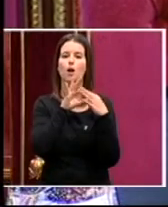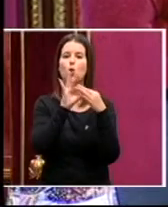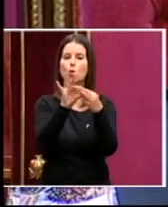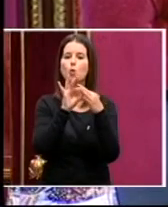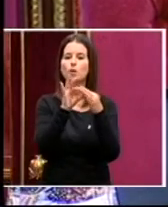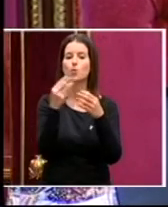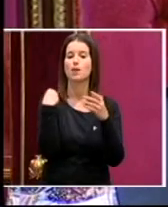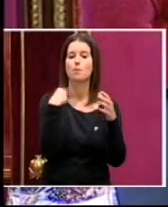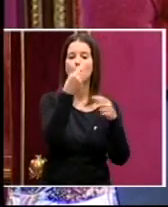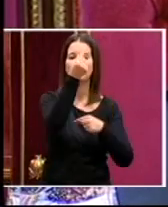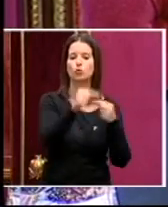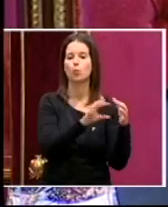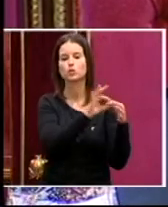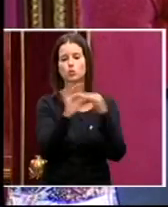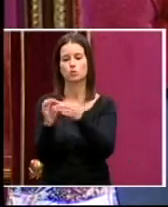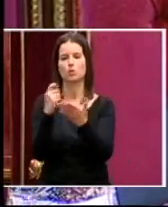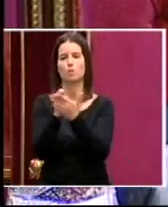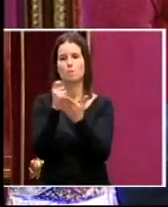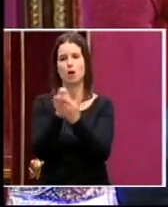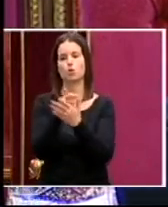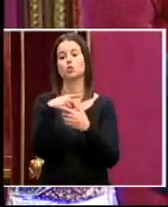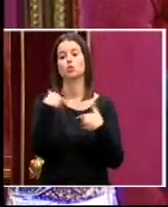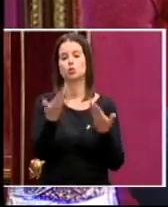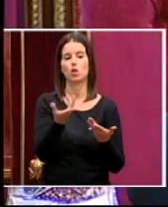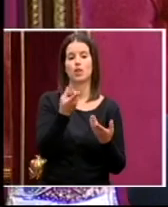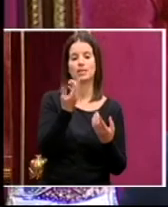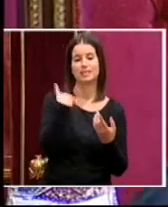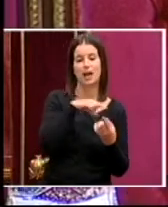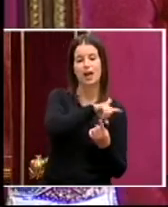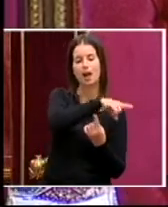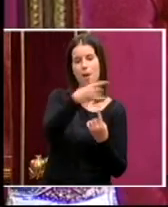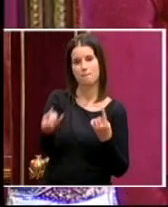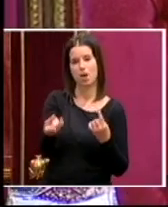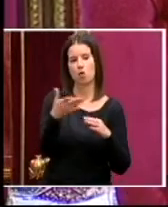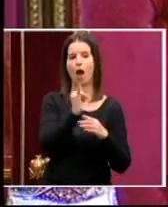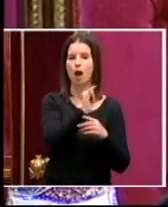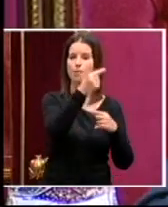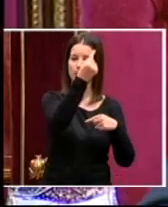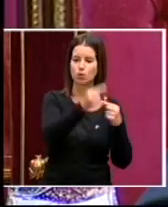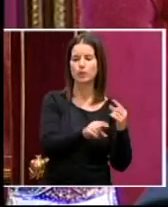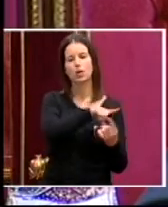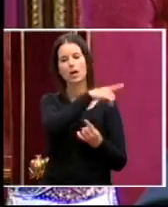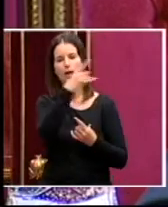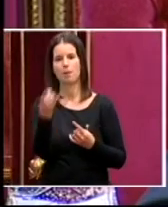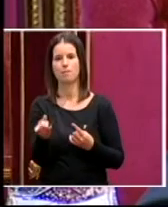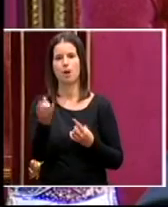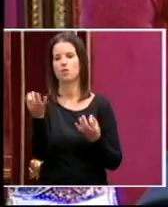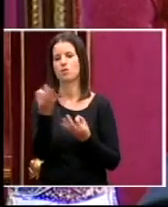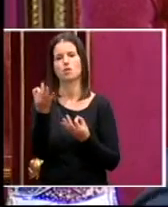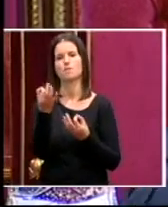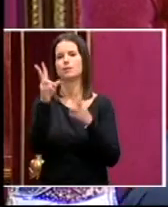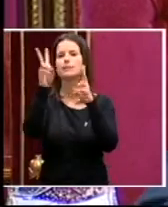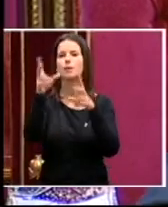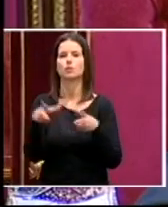a esta partida y lo que se ha hecho ha sido transferir de una que existía a la otra, que debía ser la de asuntos